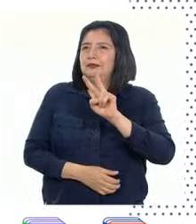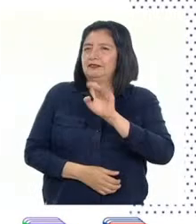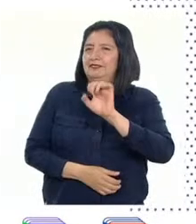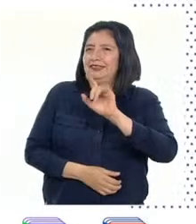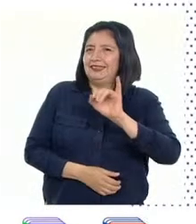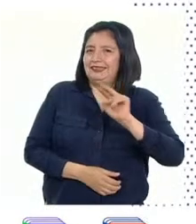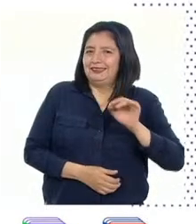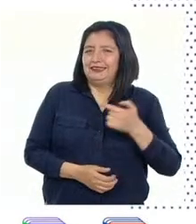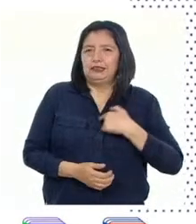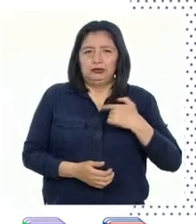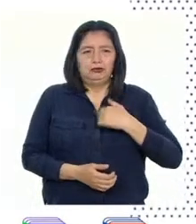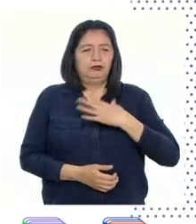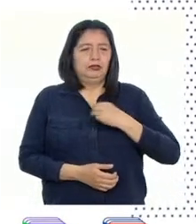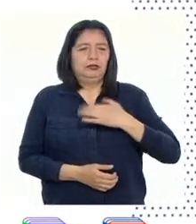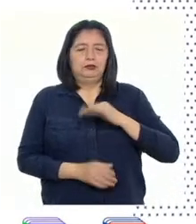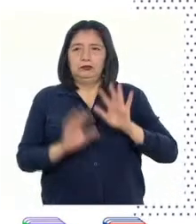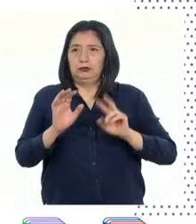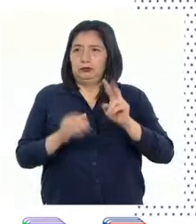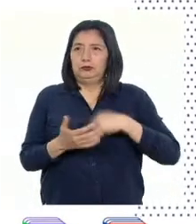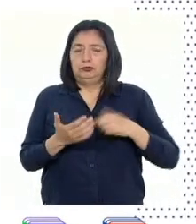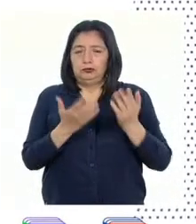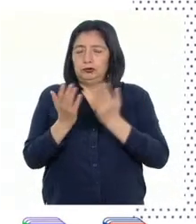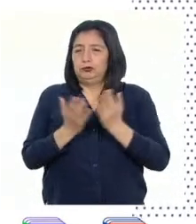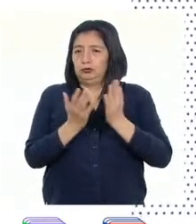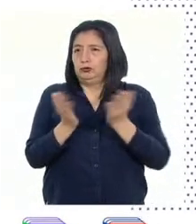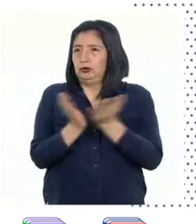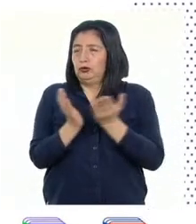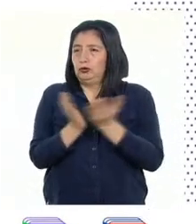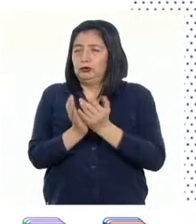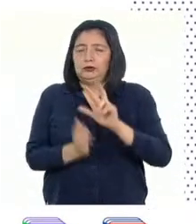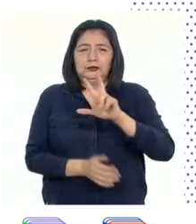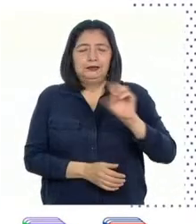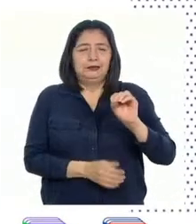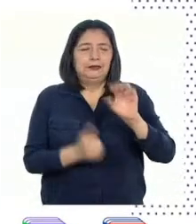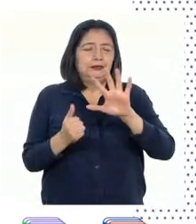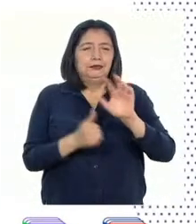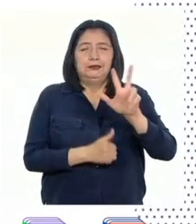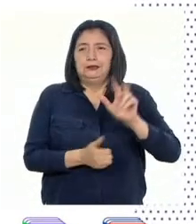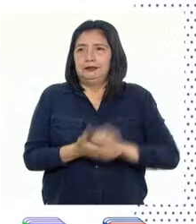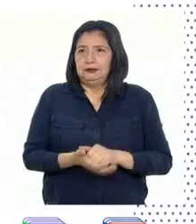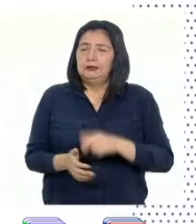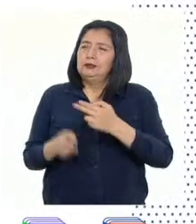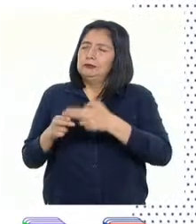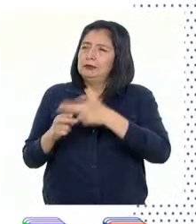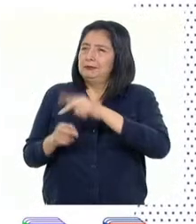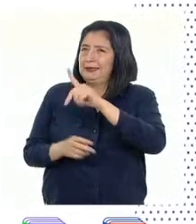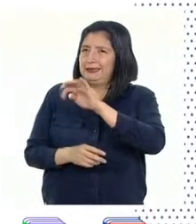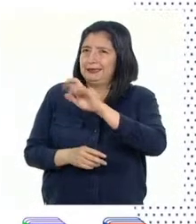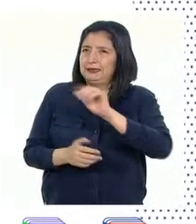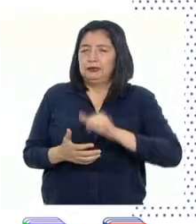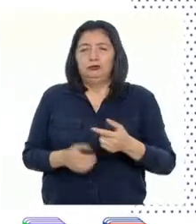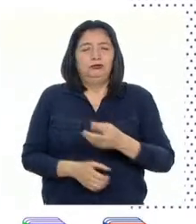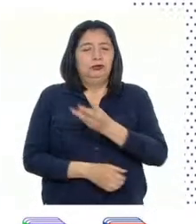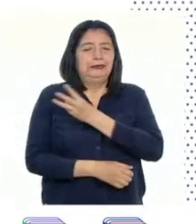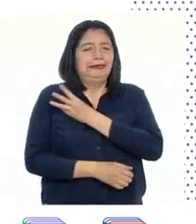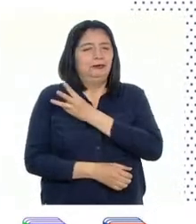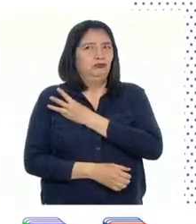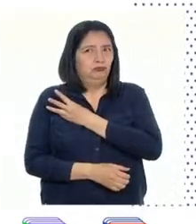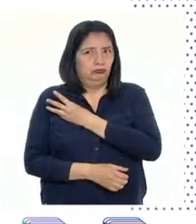Mercedes Albino, tengo 12 años, estudio en la institución educativa 3063 Patricia Natividad Sánchez y estoy en sexto